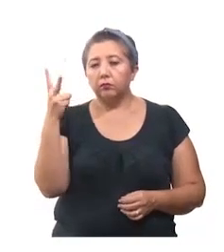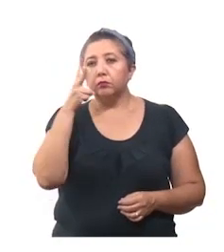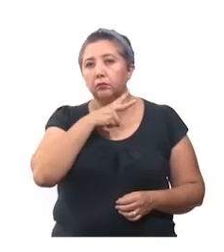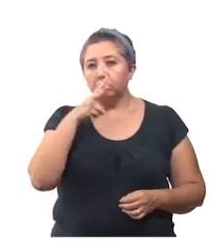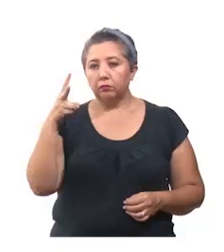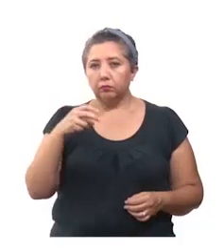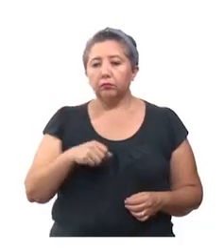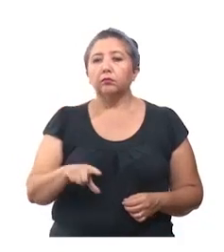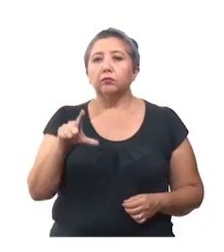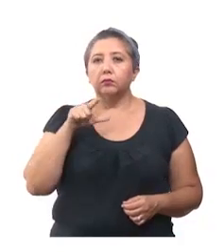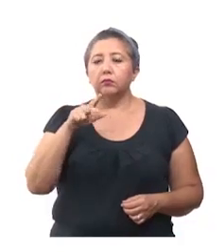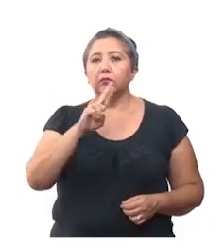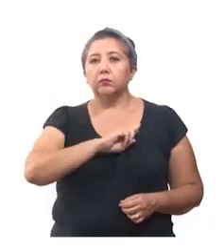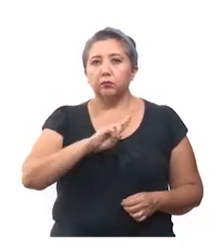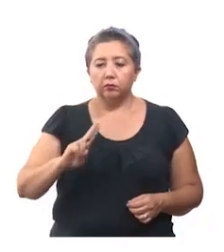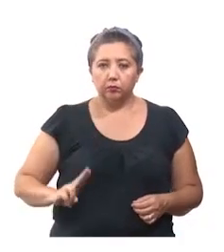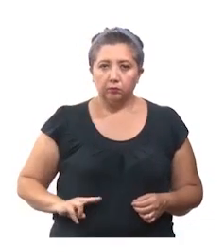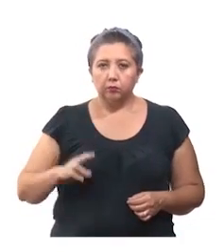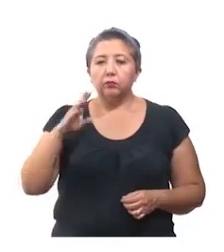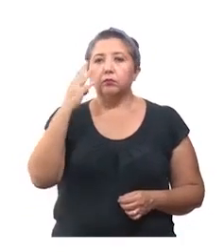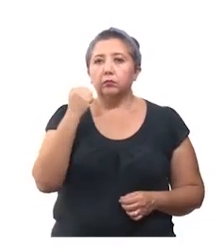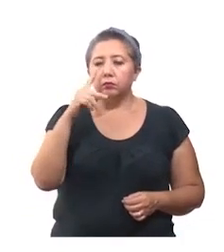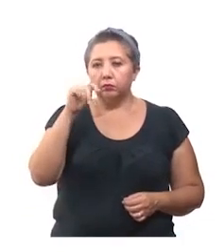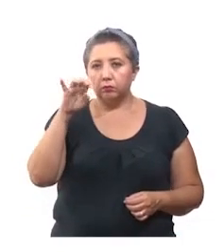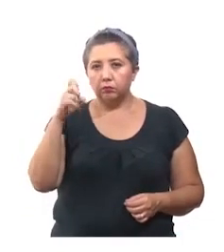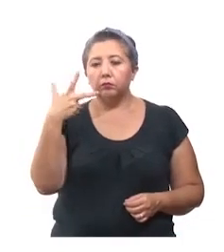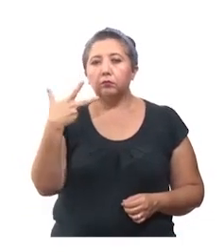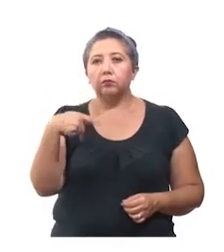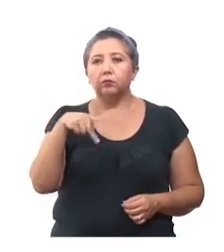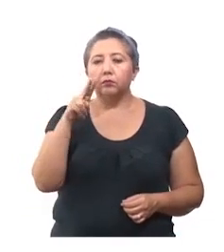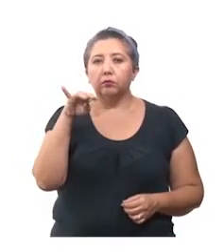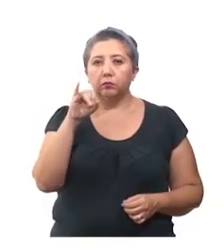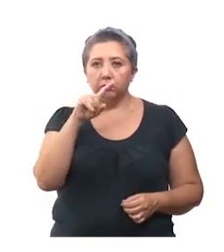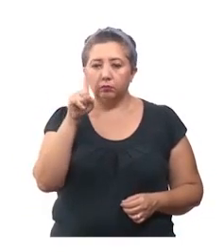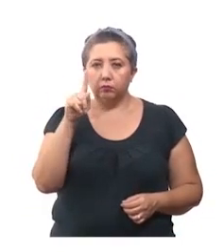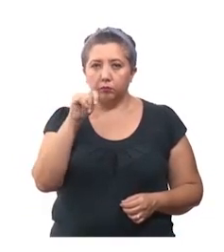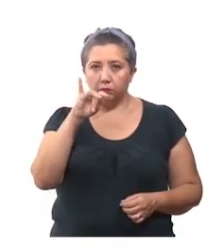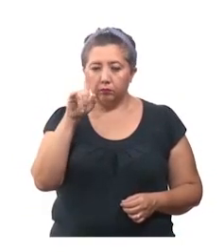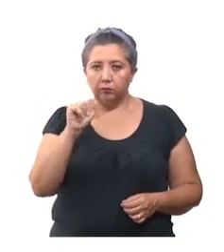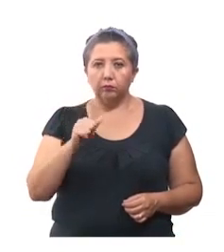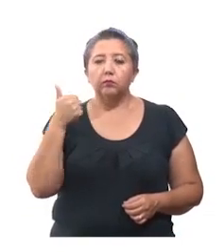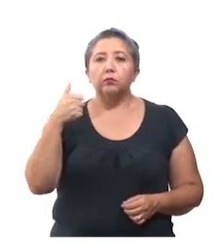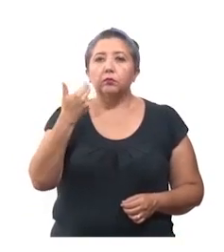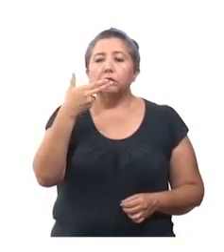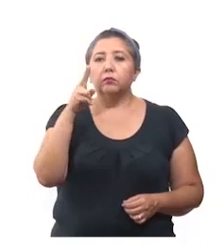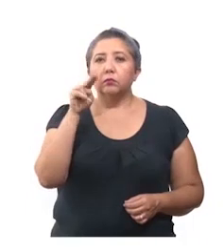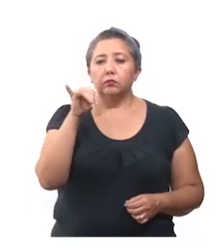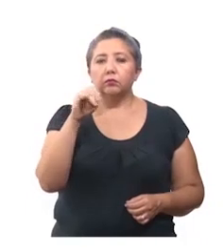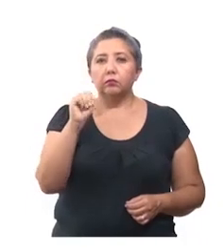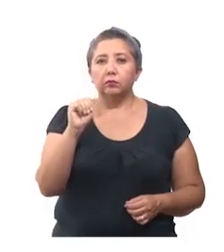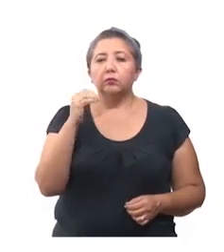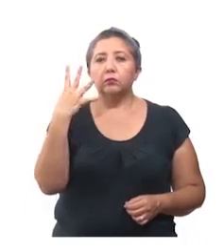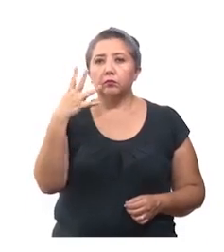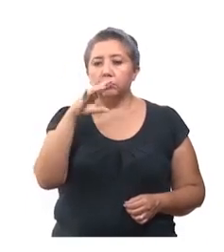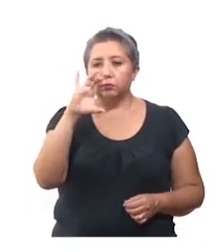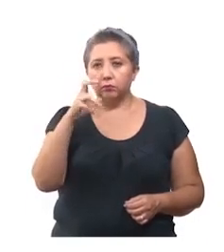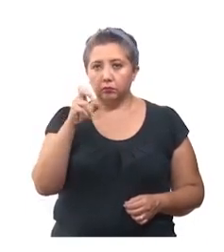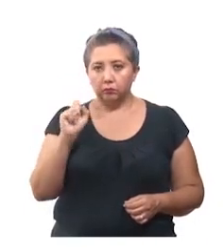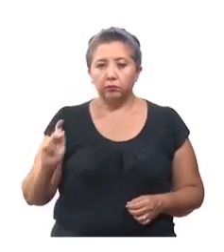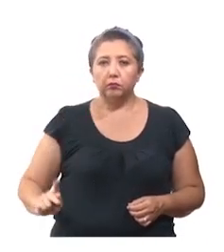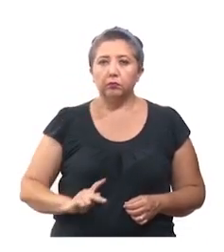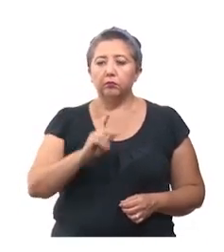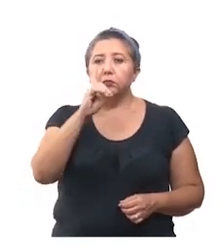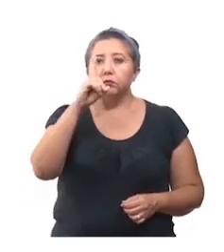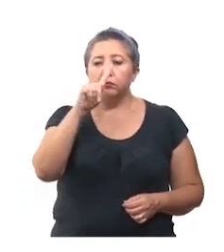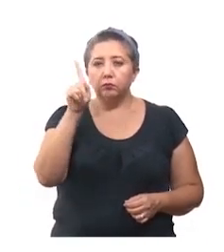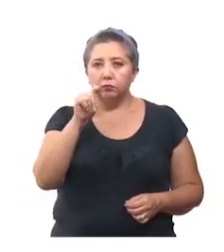Valladolid, 17 en Umam, 9 en Ticul, 8 en Canacín y Tizimín, 6 en Junucmá, 4 en Chuxulú, Pueblo,